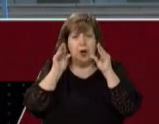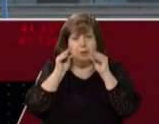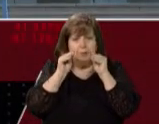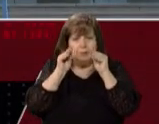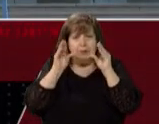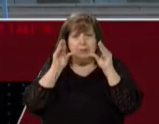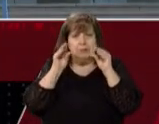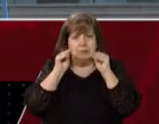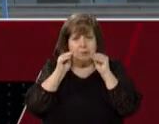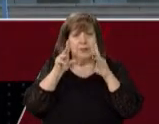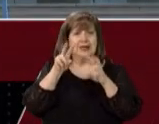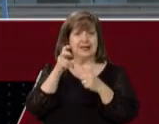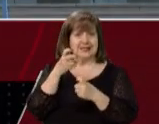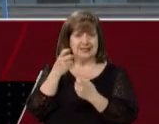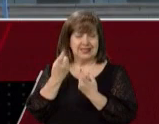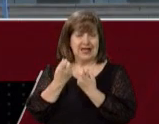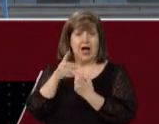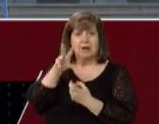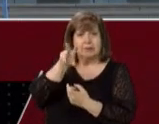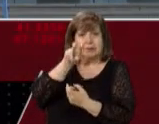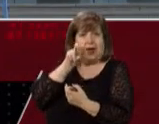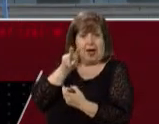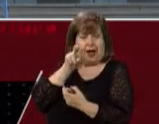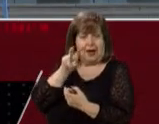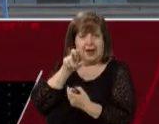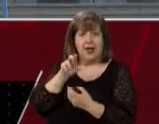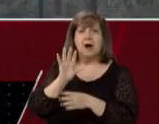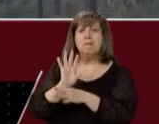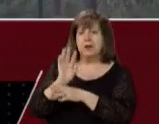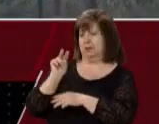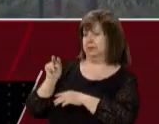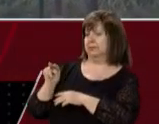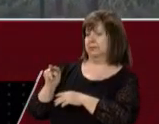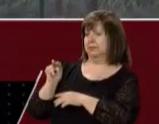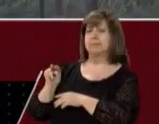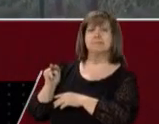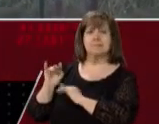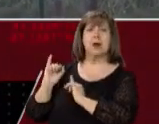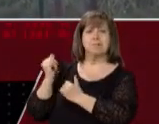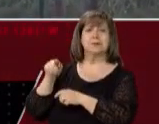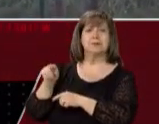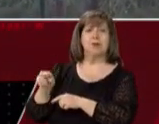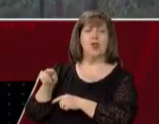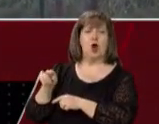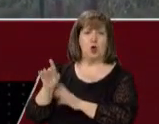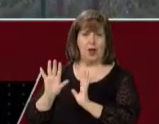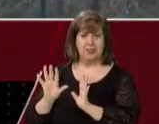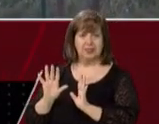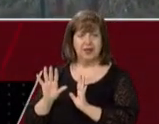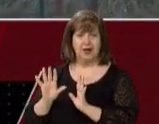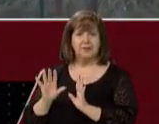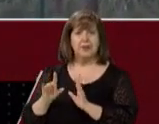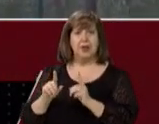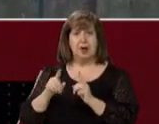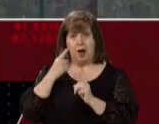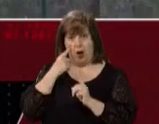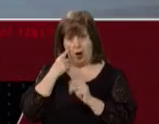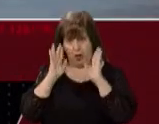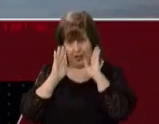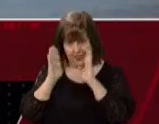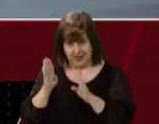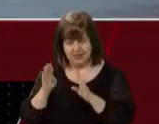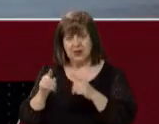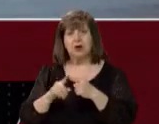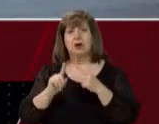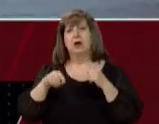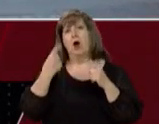a abrirse, Sí. y eso marca mayor dificultad respiratoria. Otros signos que nosotros tenemos que estar atentos es, por